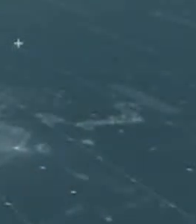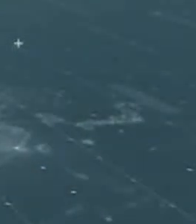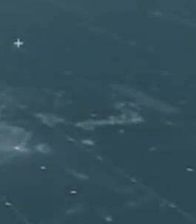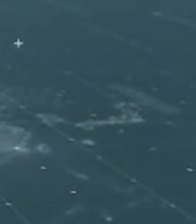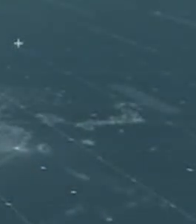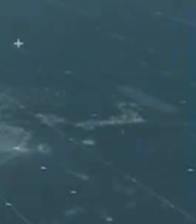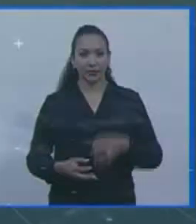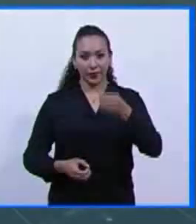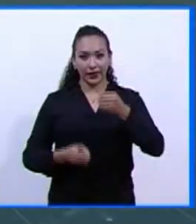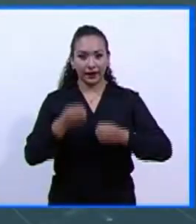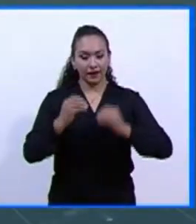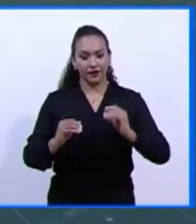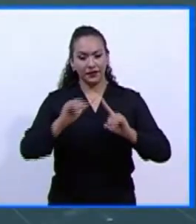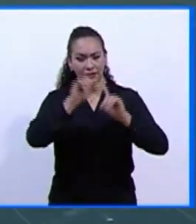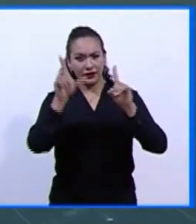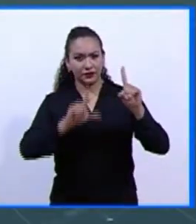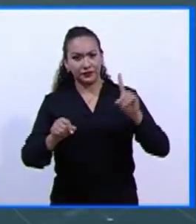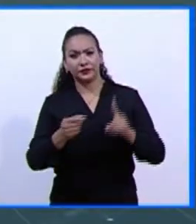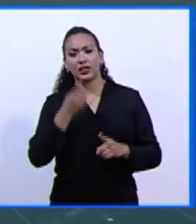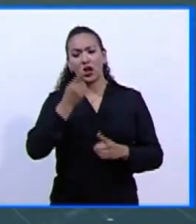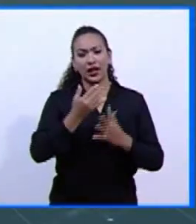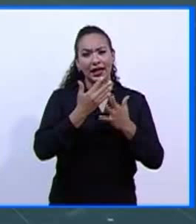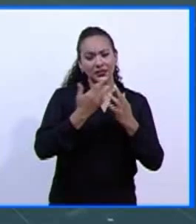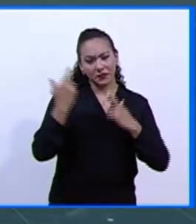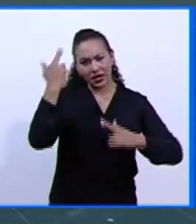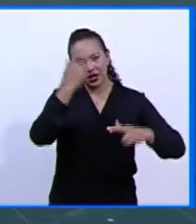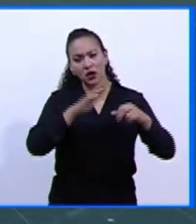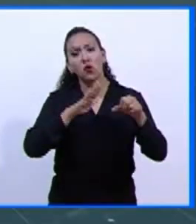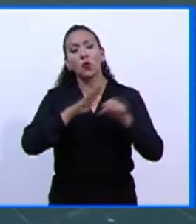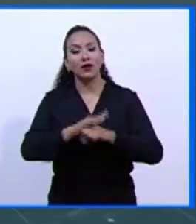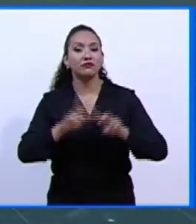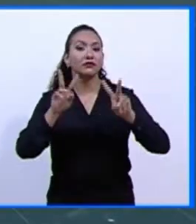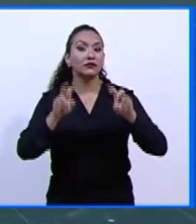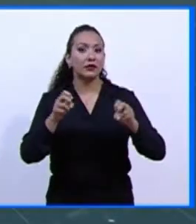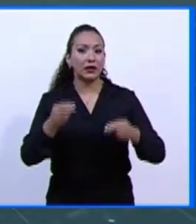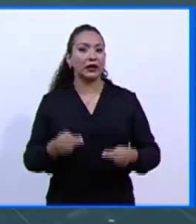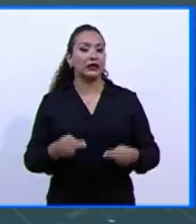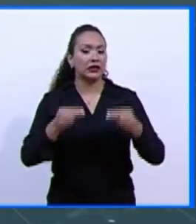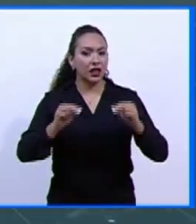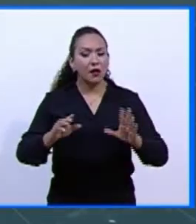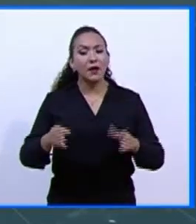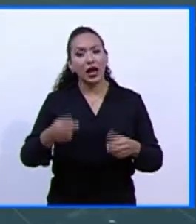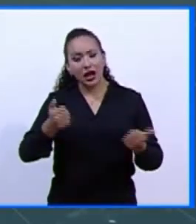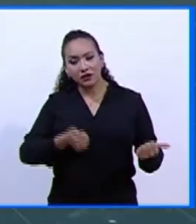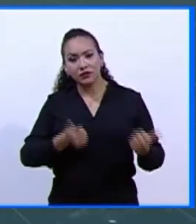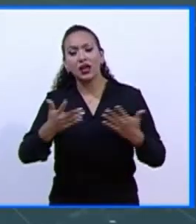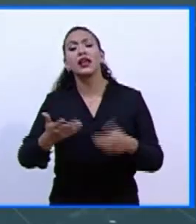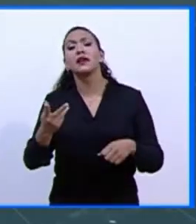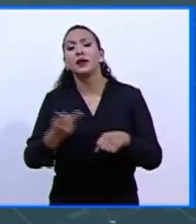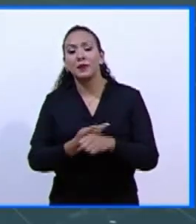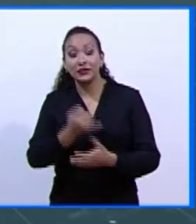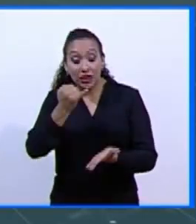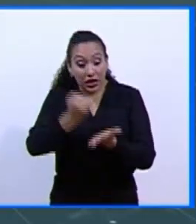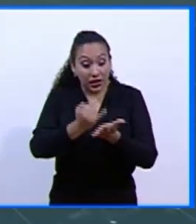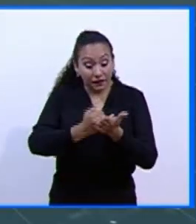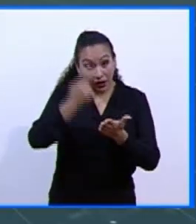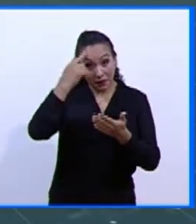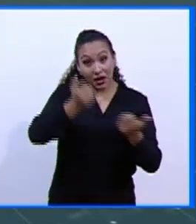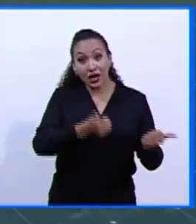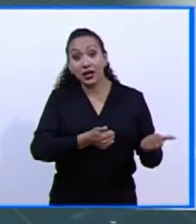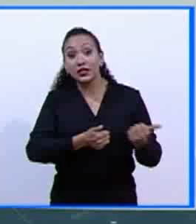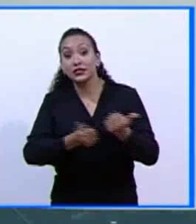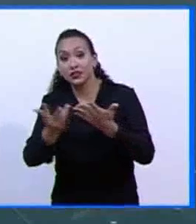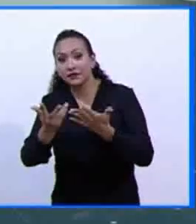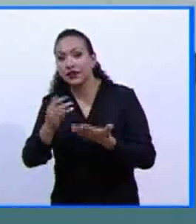La Corte aplazó análisis de contradicción sobre regla de comercio exterior que obliga a retener el IVA en mercancías importadas